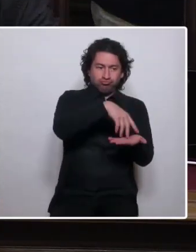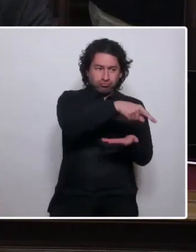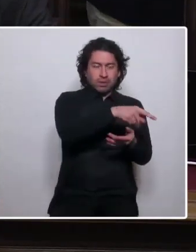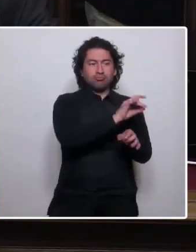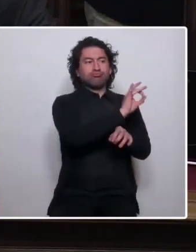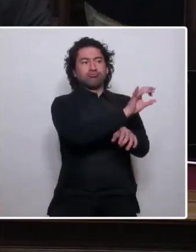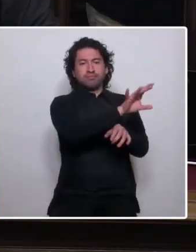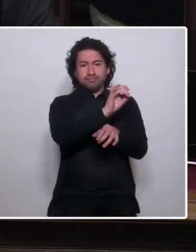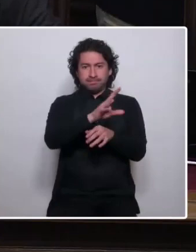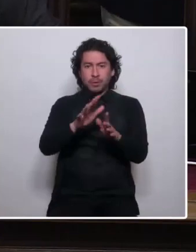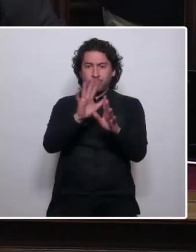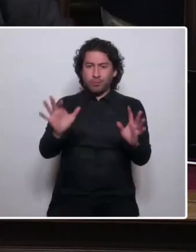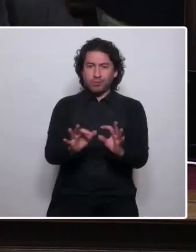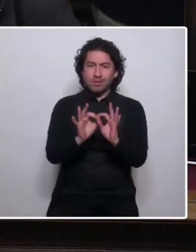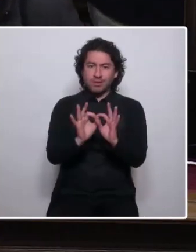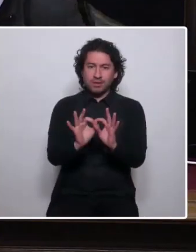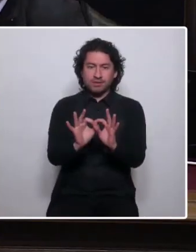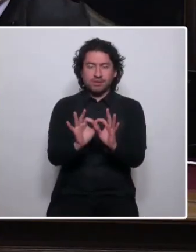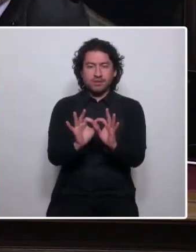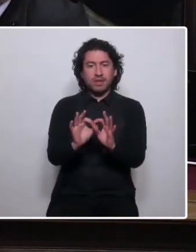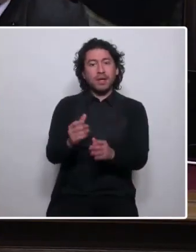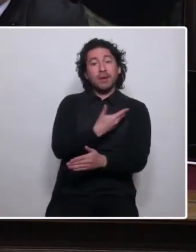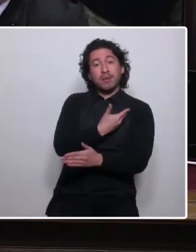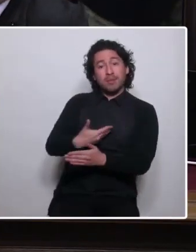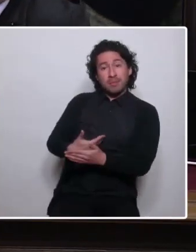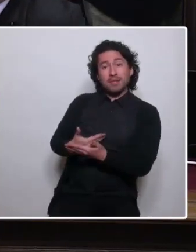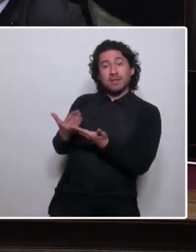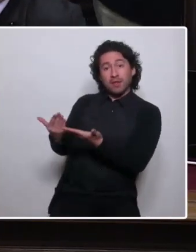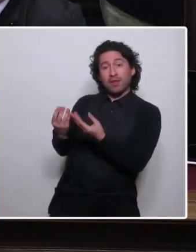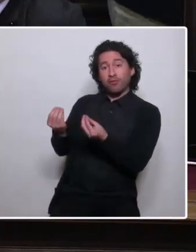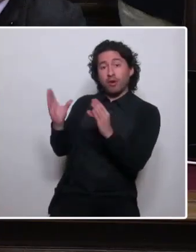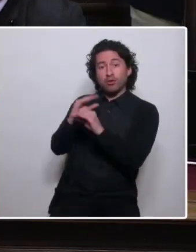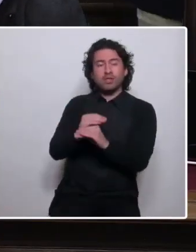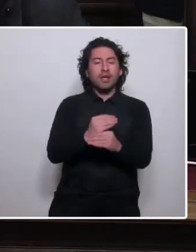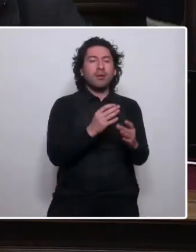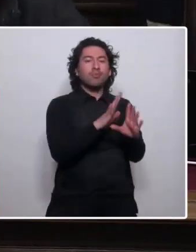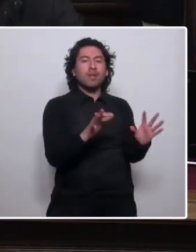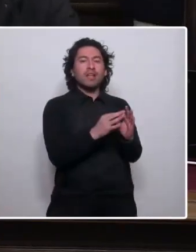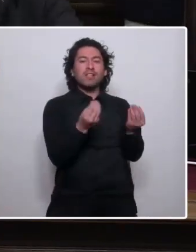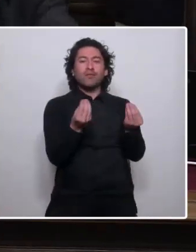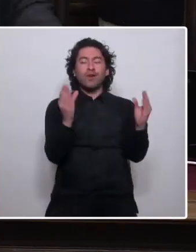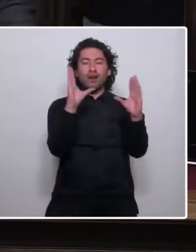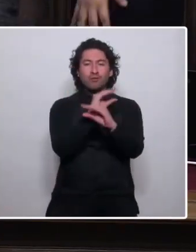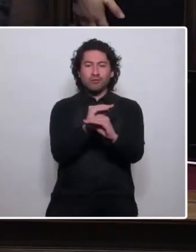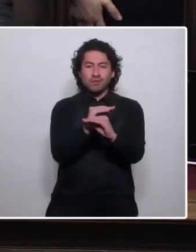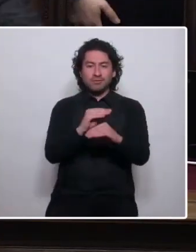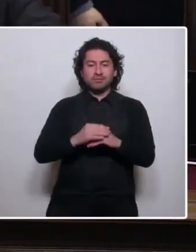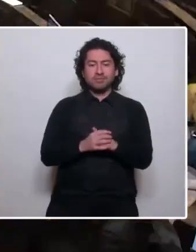Muchas gracias, Presidenta. Muchas gracias. Buenas noches. Buenas noches.